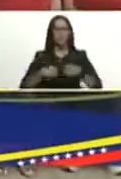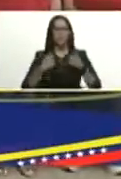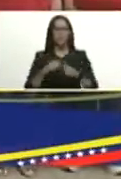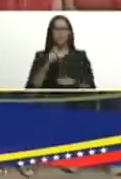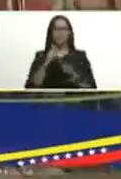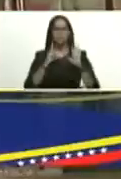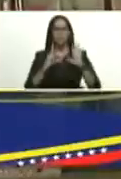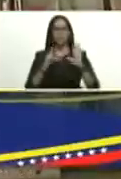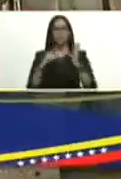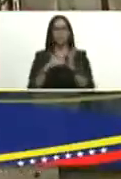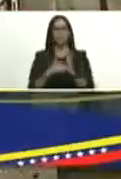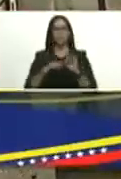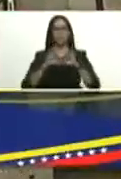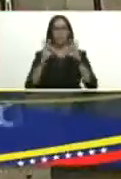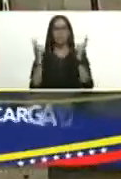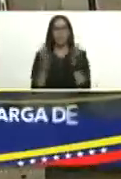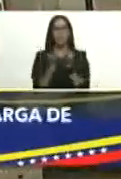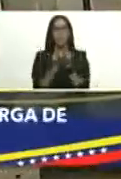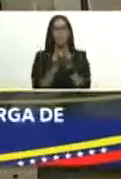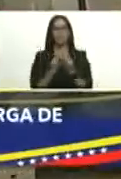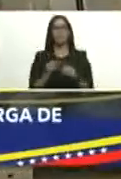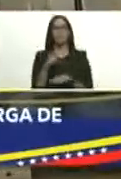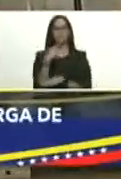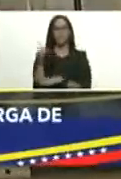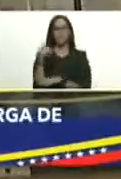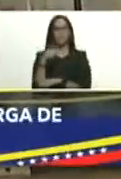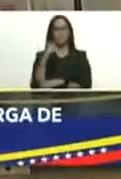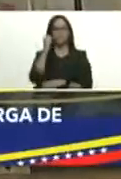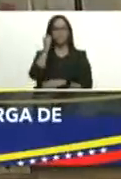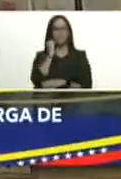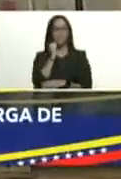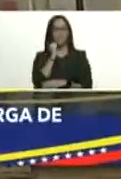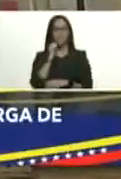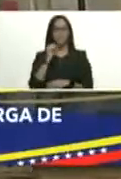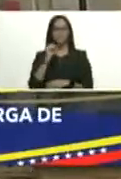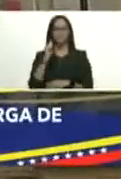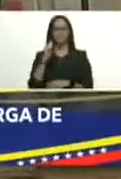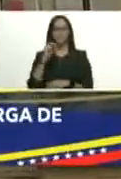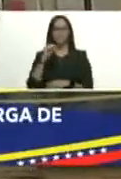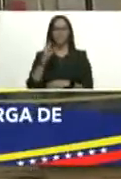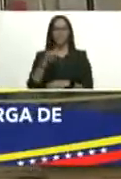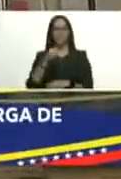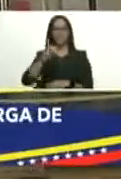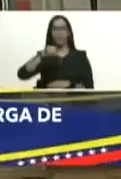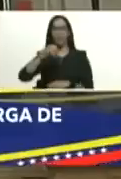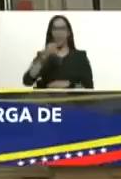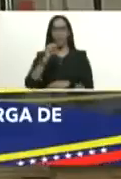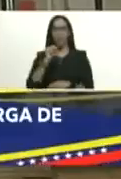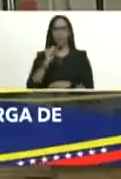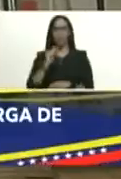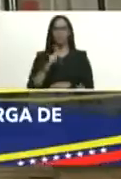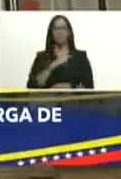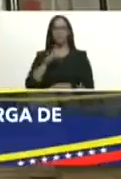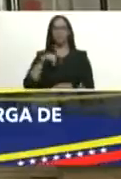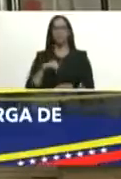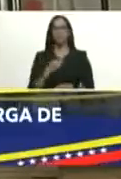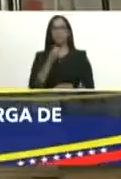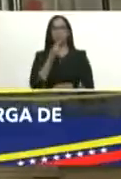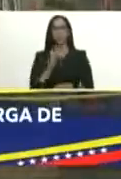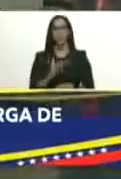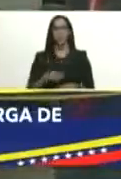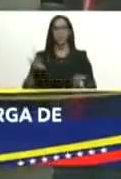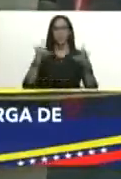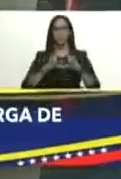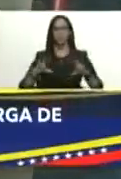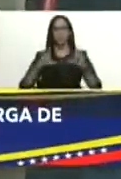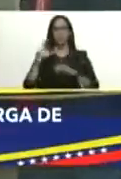7.000 familias de las parroquias Sucre y San Juan de nuestra gran y querida